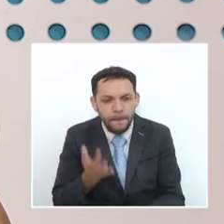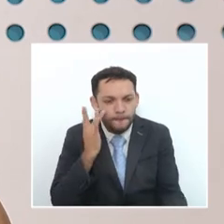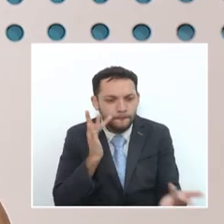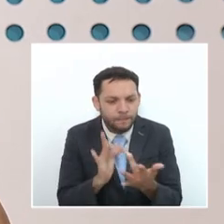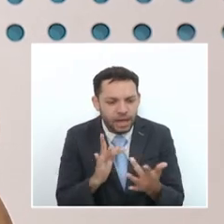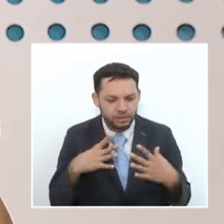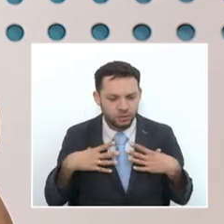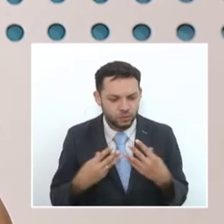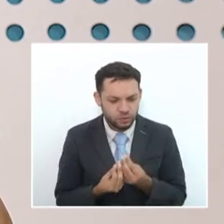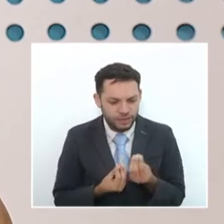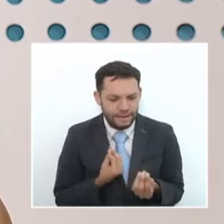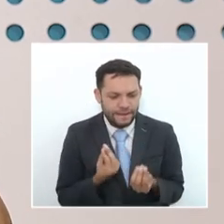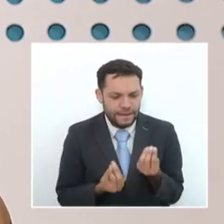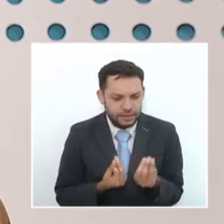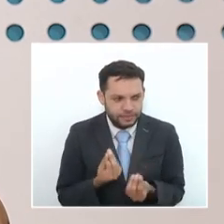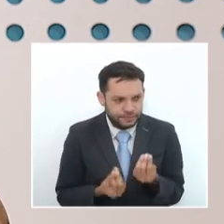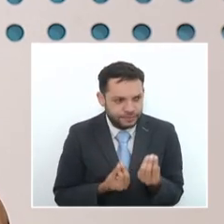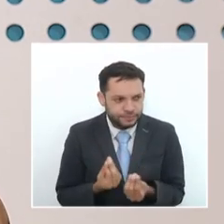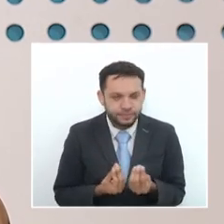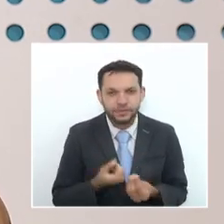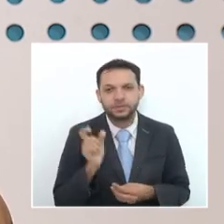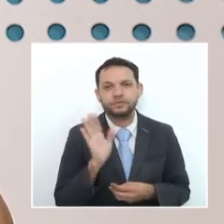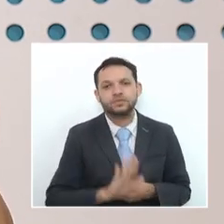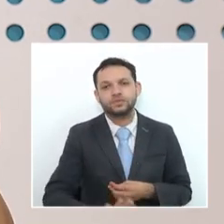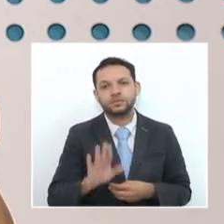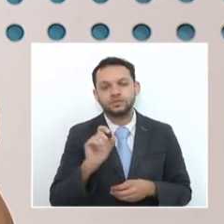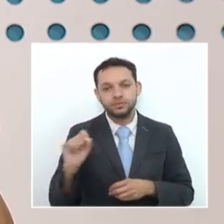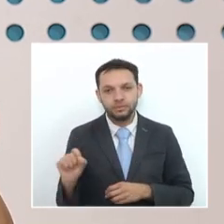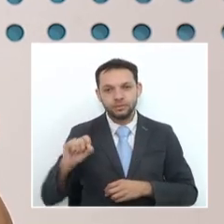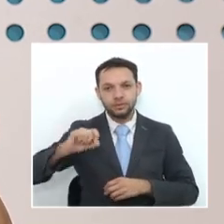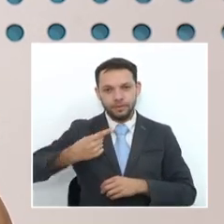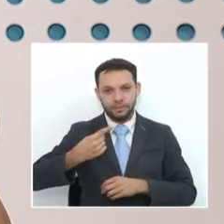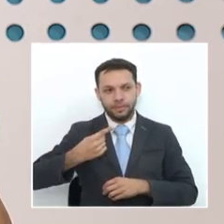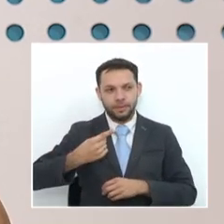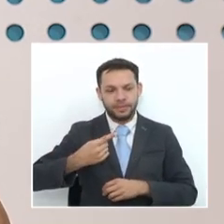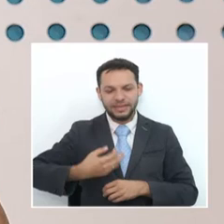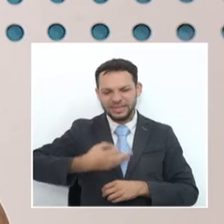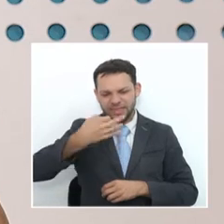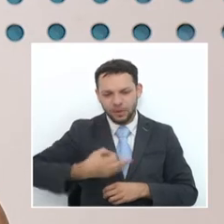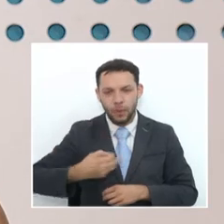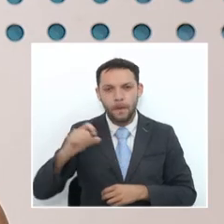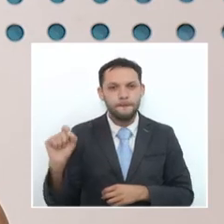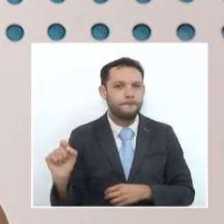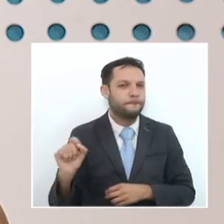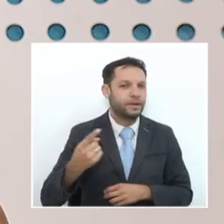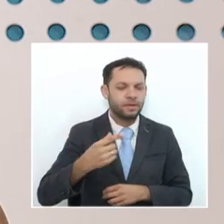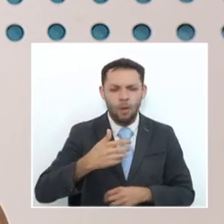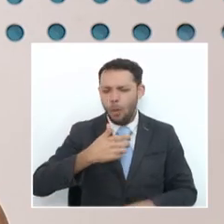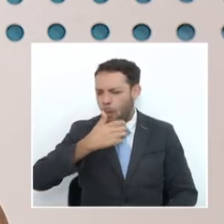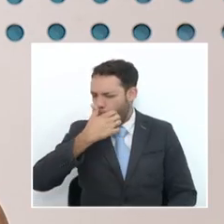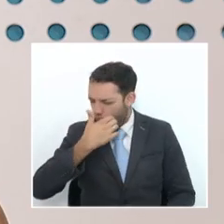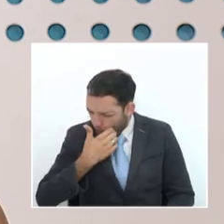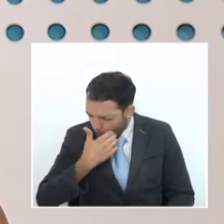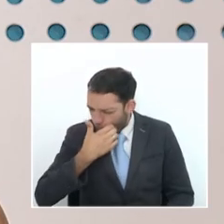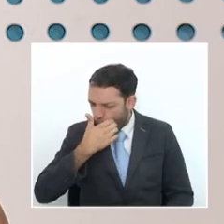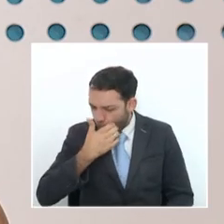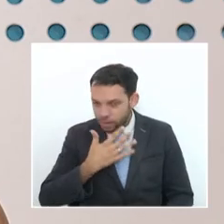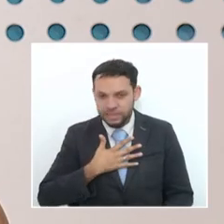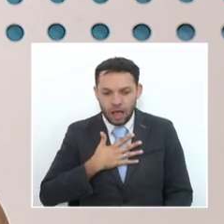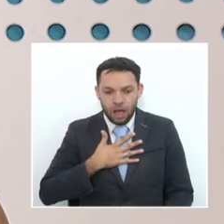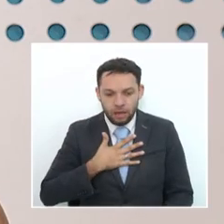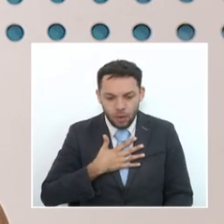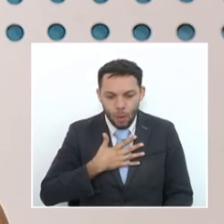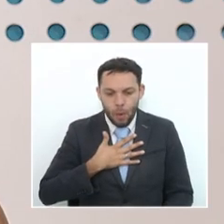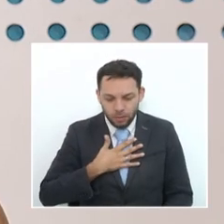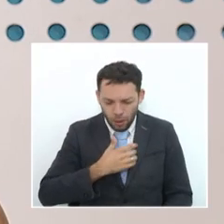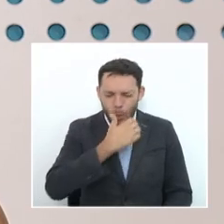hacer? Es primero descartar la principal causa de tos que existe en el ser humano. Y